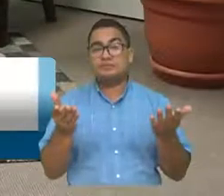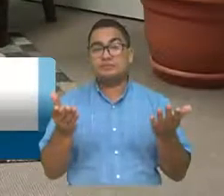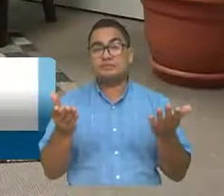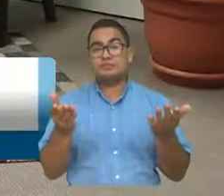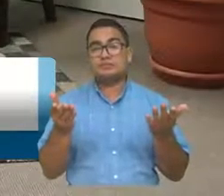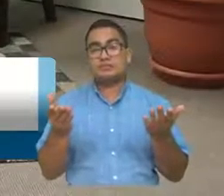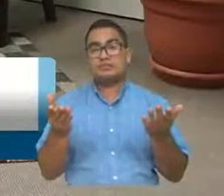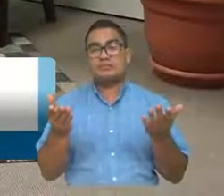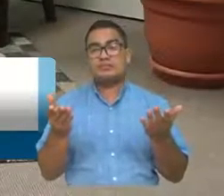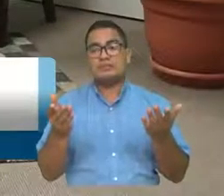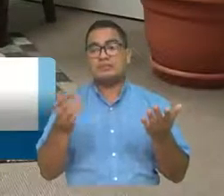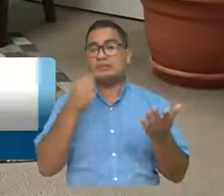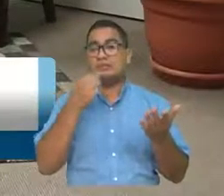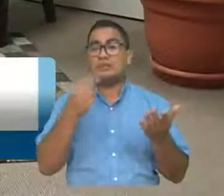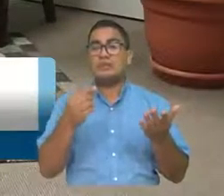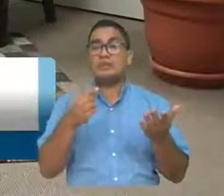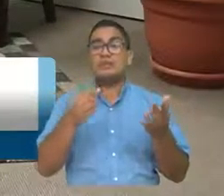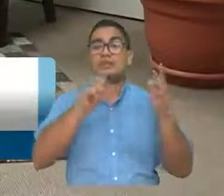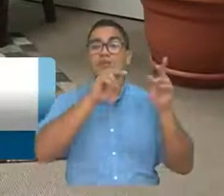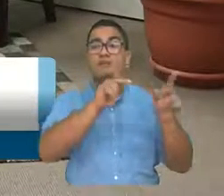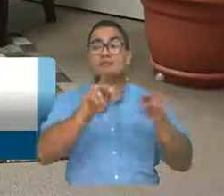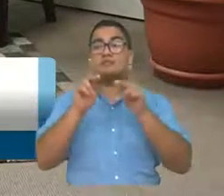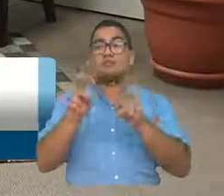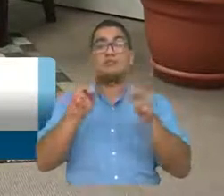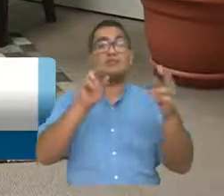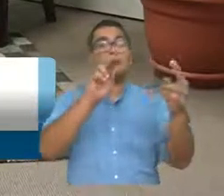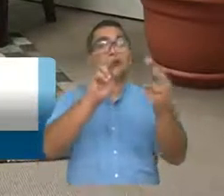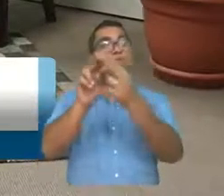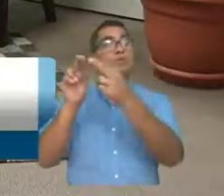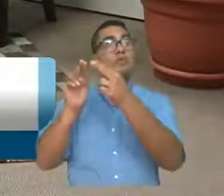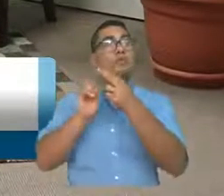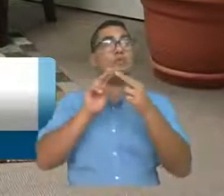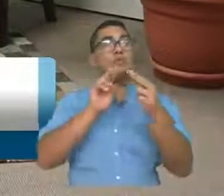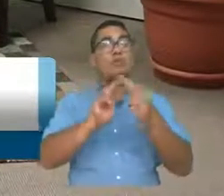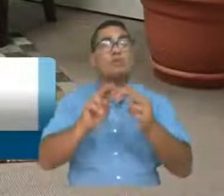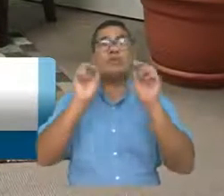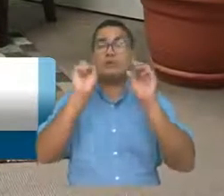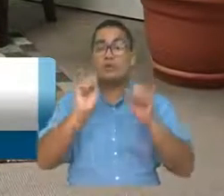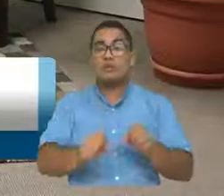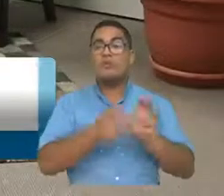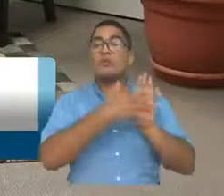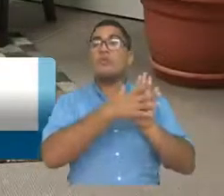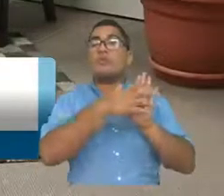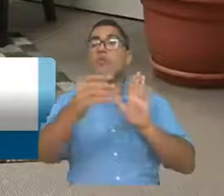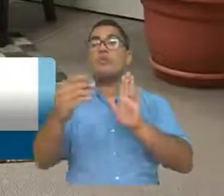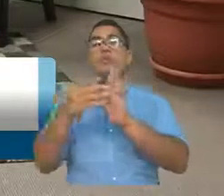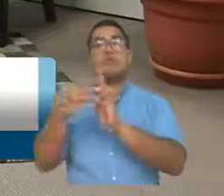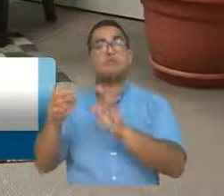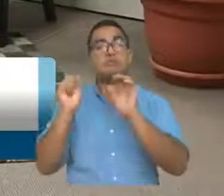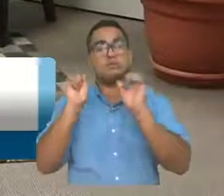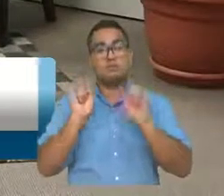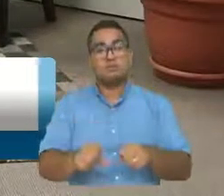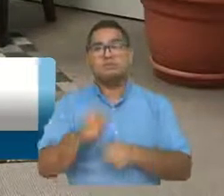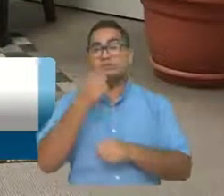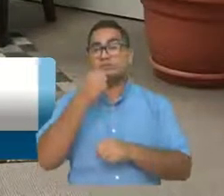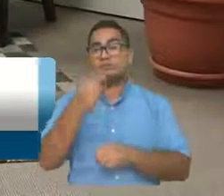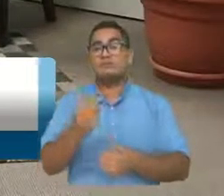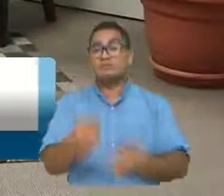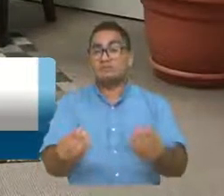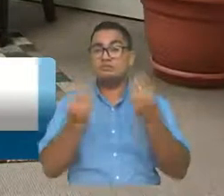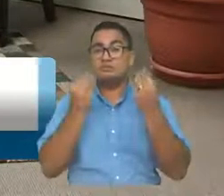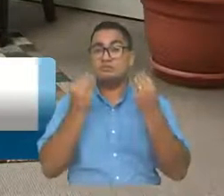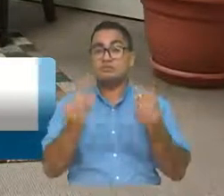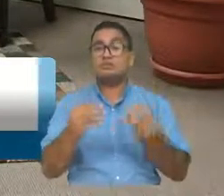aeropuerto, con esto de que el virus está muy presente en Estados Unidos. ¿Puede ser una forma de transmisión? Sí,